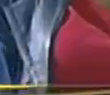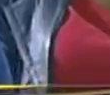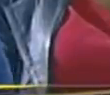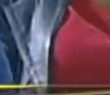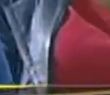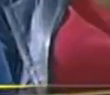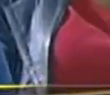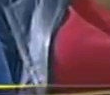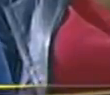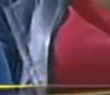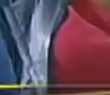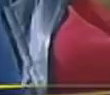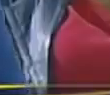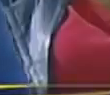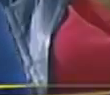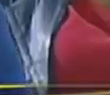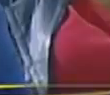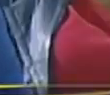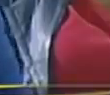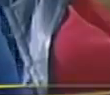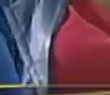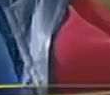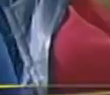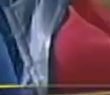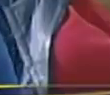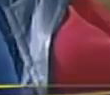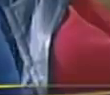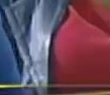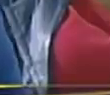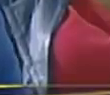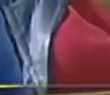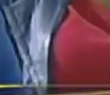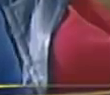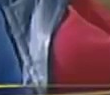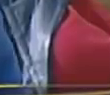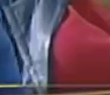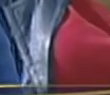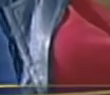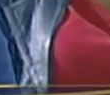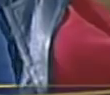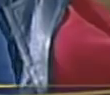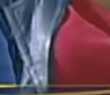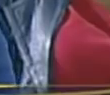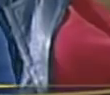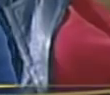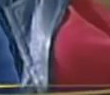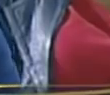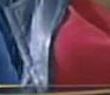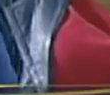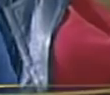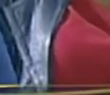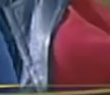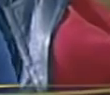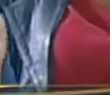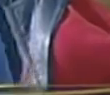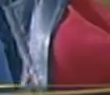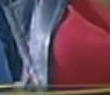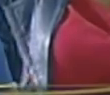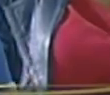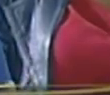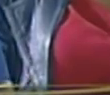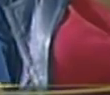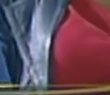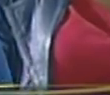para impresión dejaron. Las maquinarias están abandonadas hace años, rodeadas